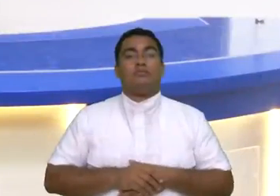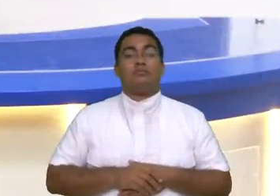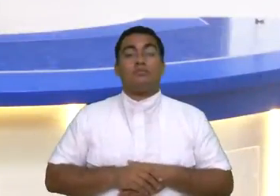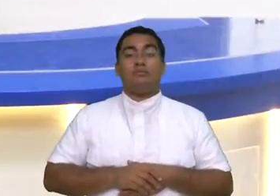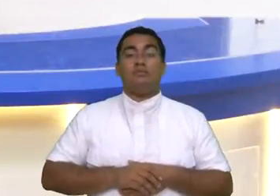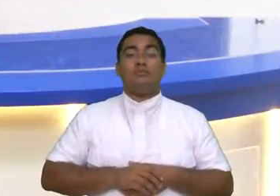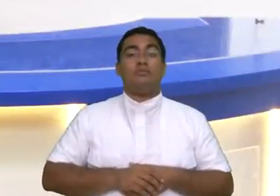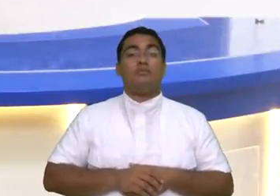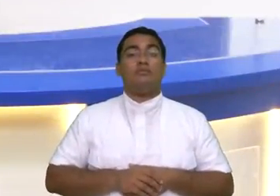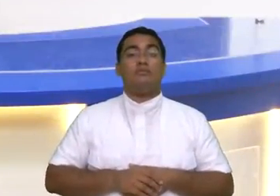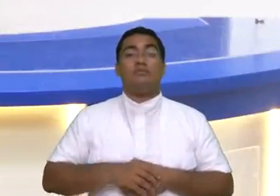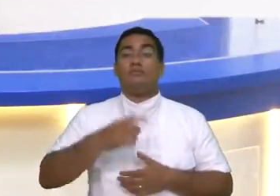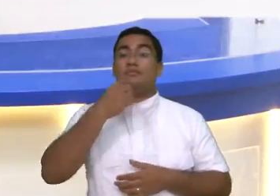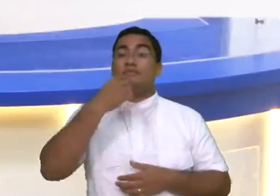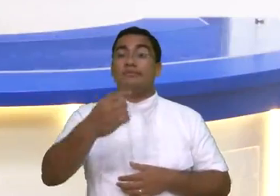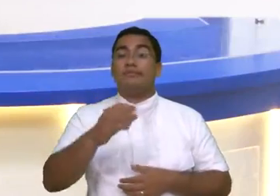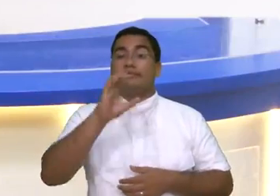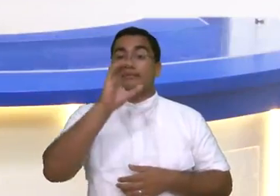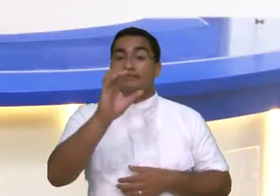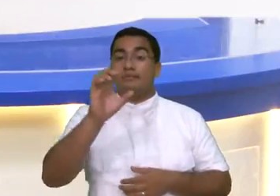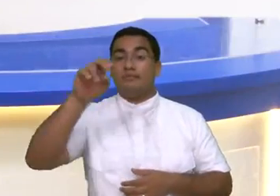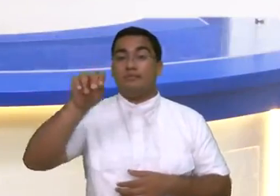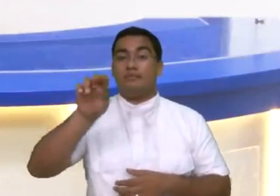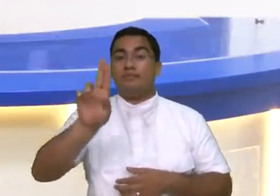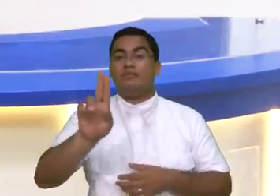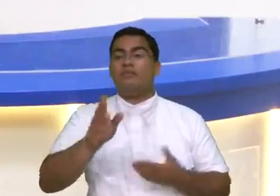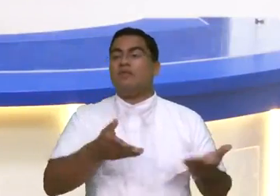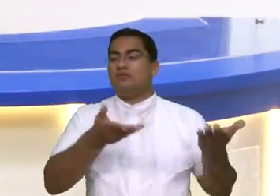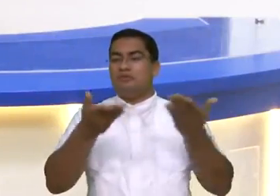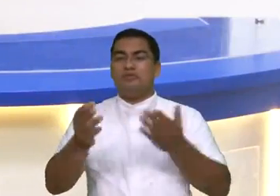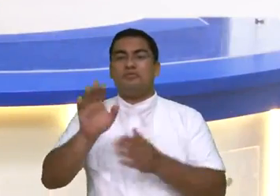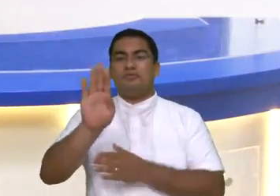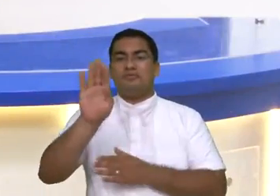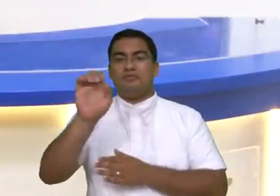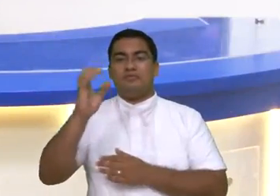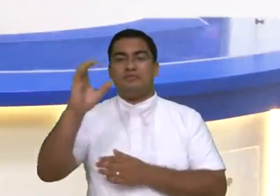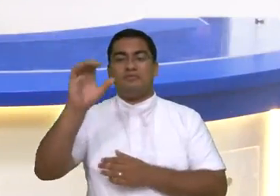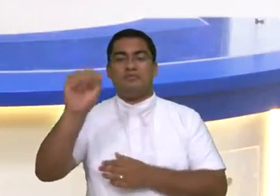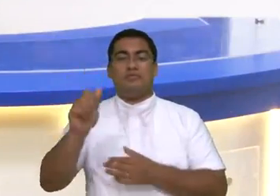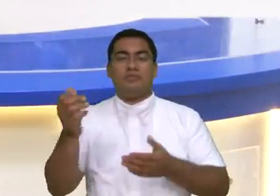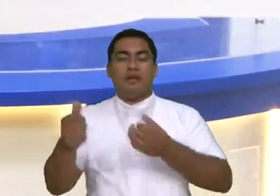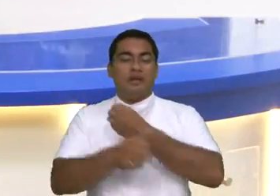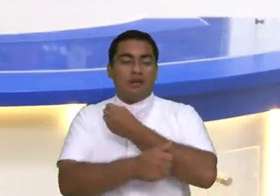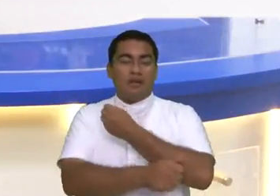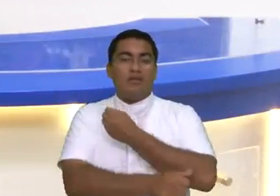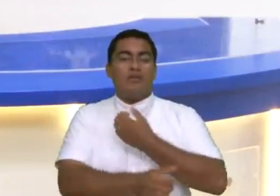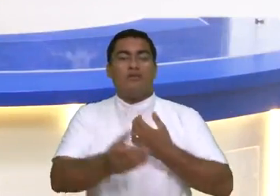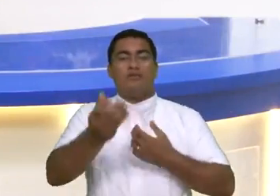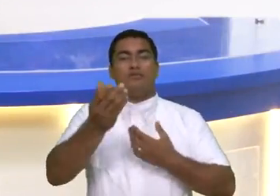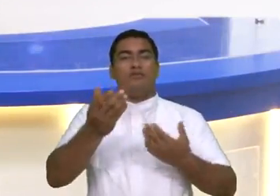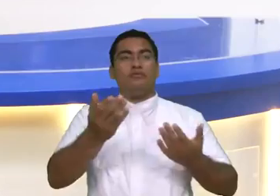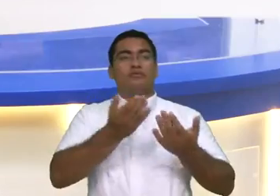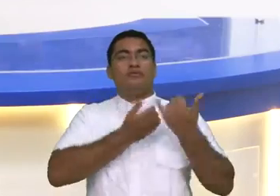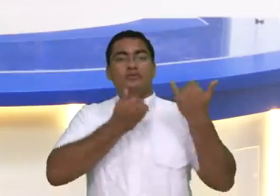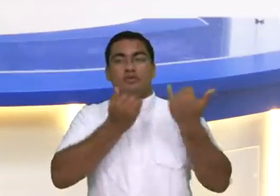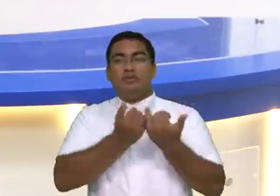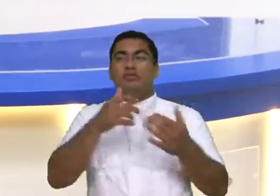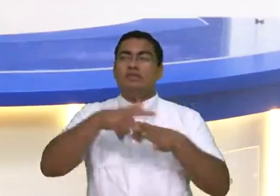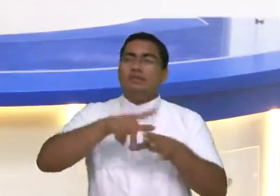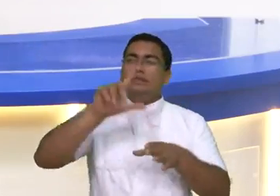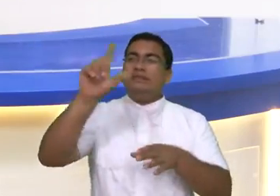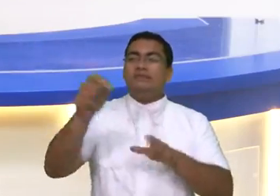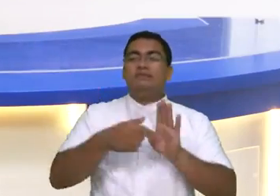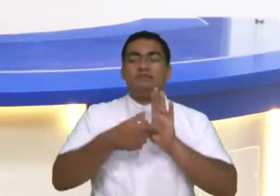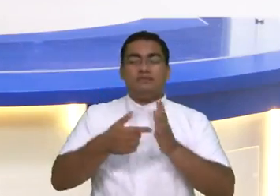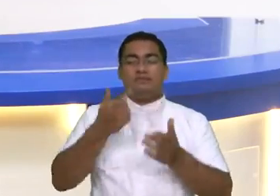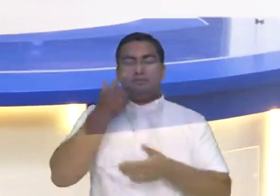En otro orden, el CNU entregó becas a estudiantes de excelencia académica de secundaria a distancia en el campo. Veamos